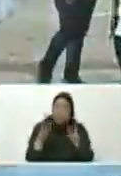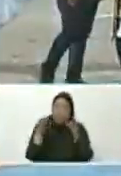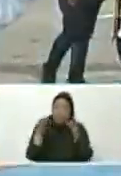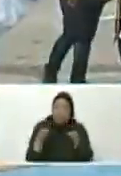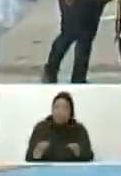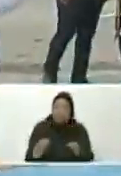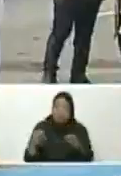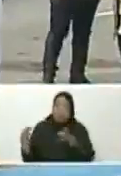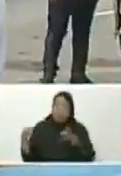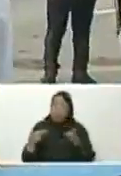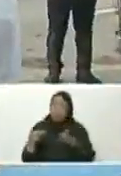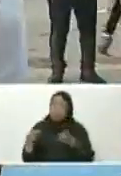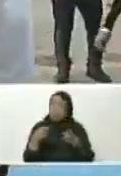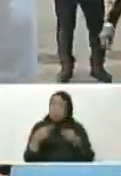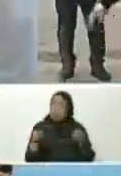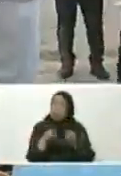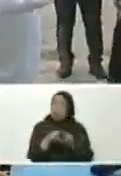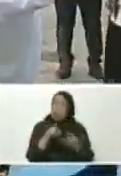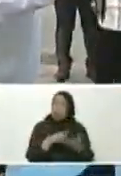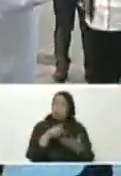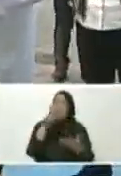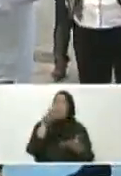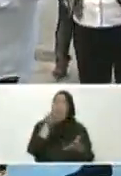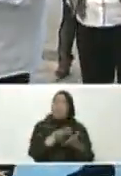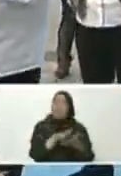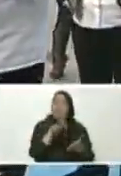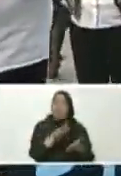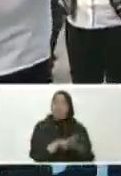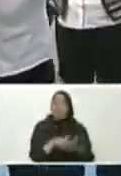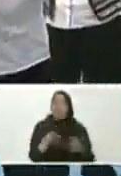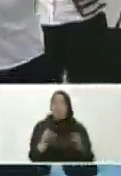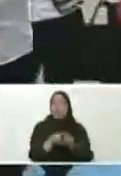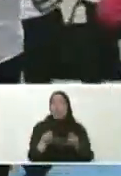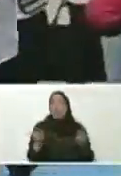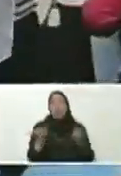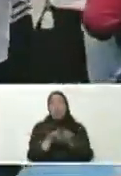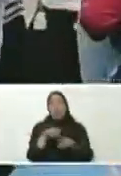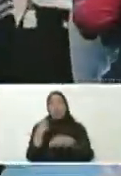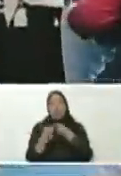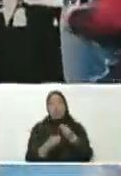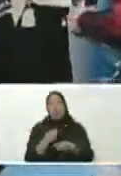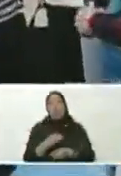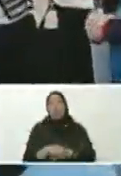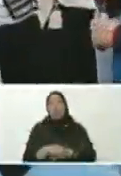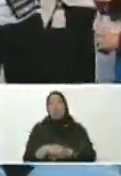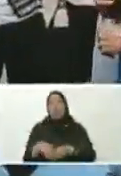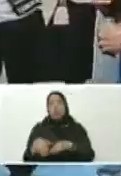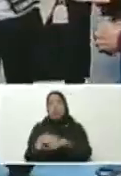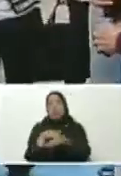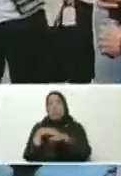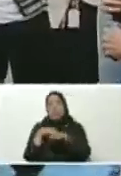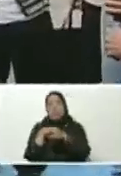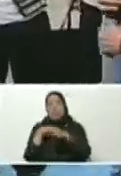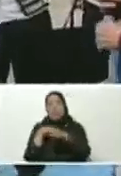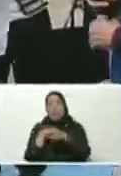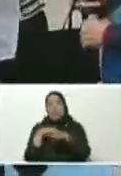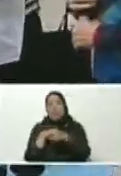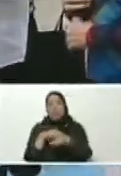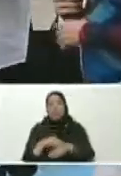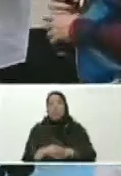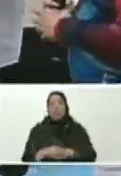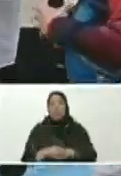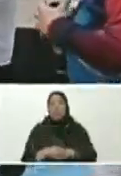Caño La Yuca. Así mismo, aprobado señor. El embaulamiento de Caño La Yuca. Así mismo, señor. Vamos presidente. A hacerlo. Ministro,